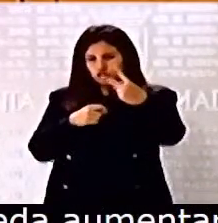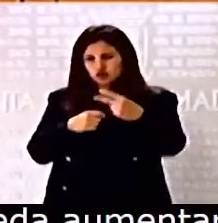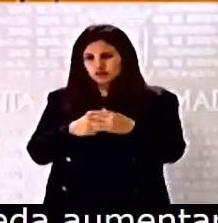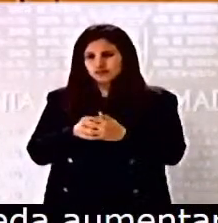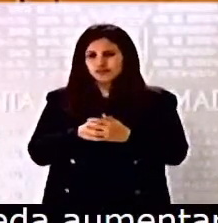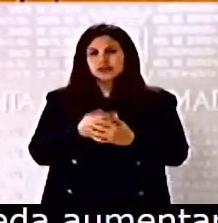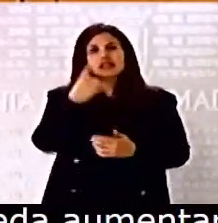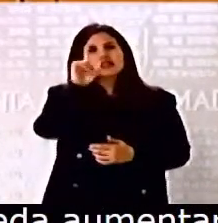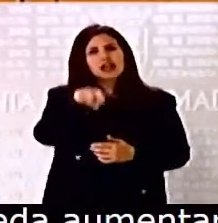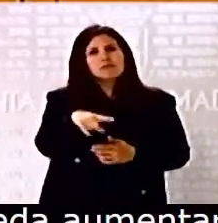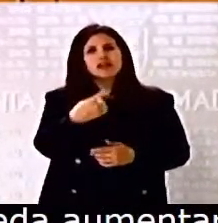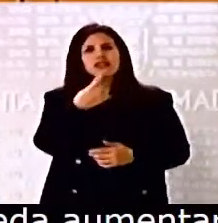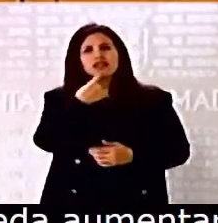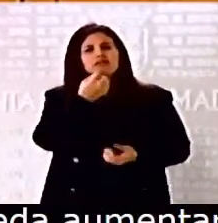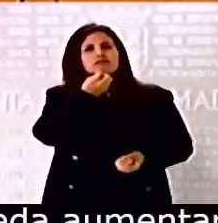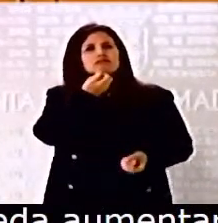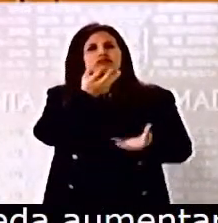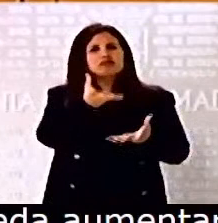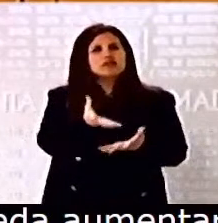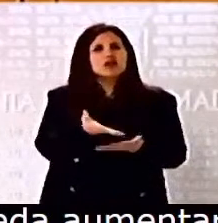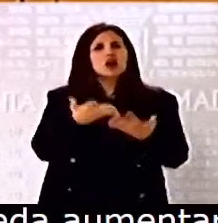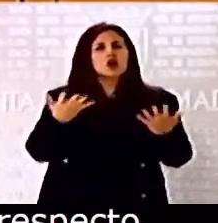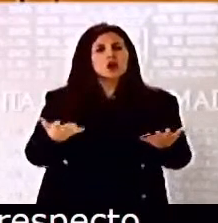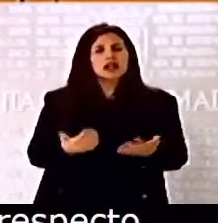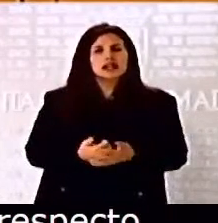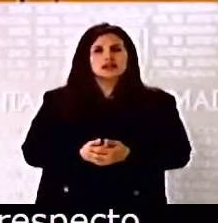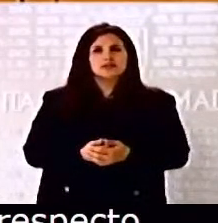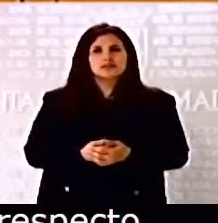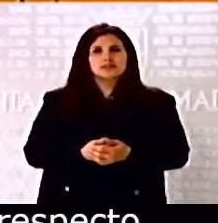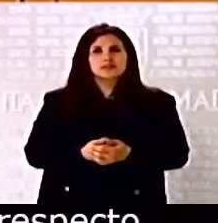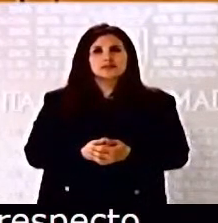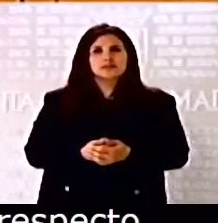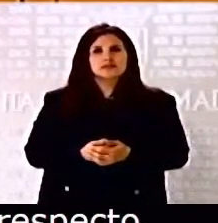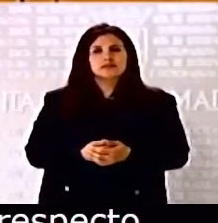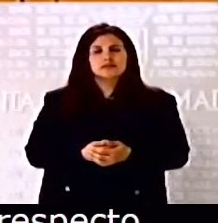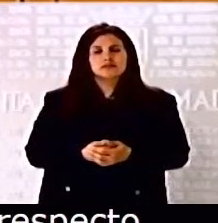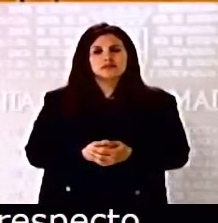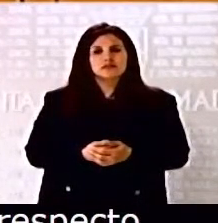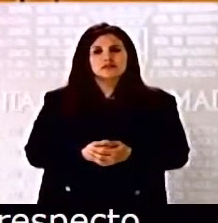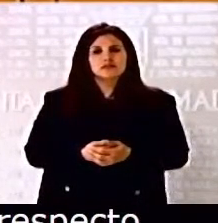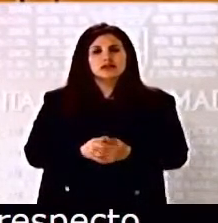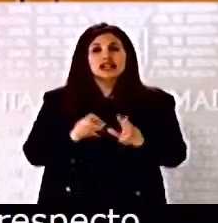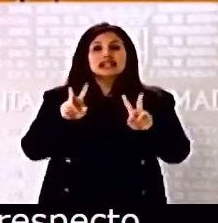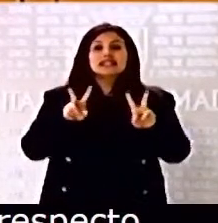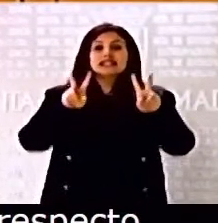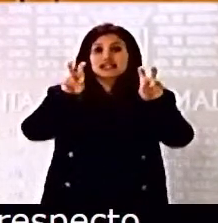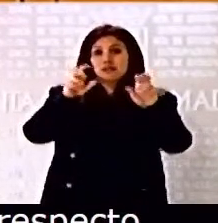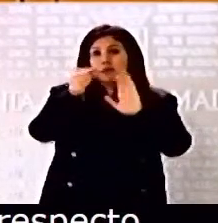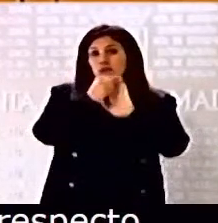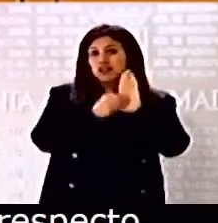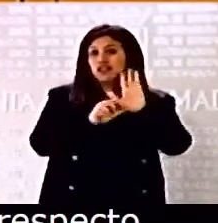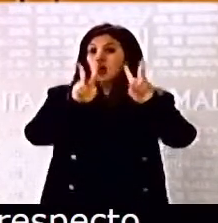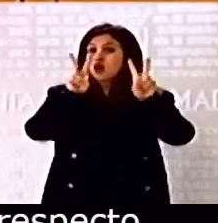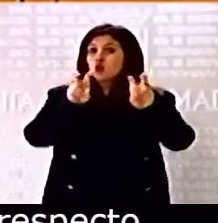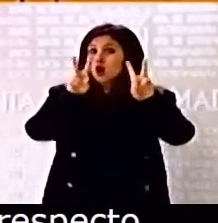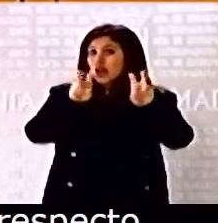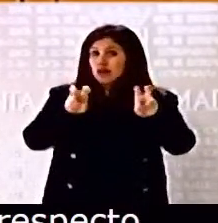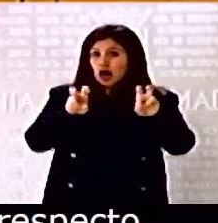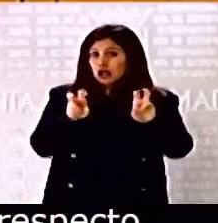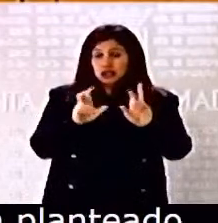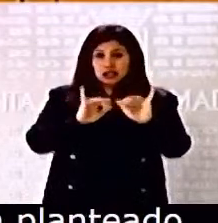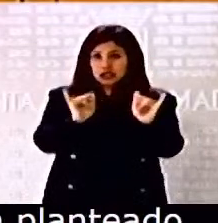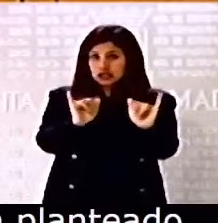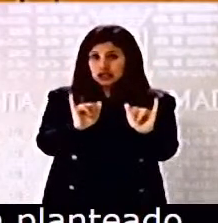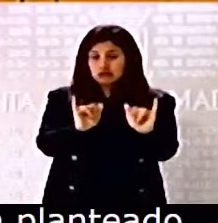señalado también que no se han abordado no se ha planteado nada relacionado con estas nuevas medidas, de las que ya parecía